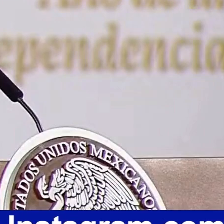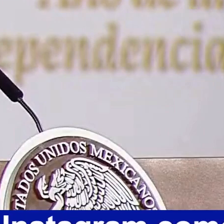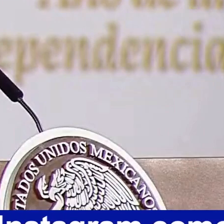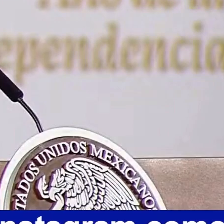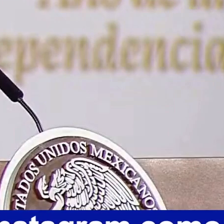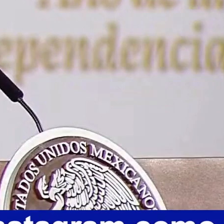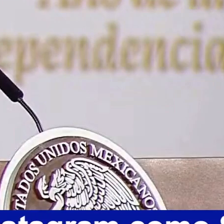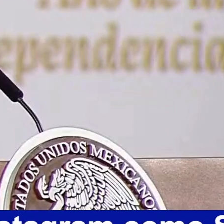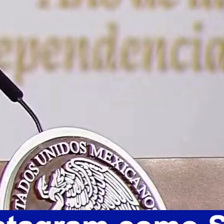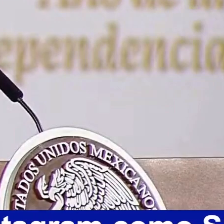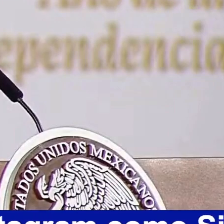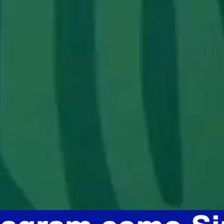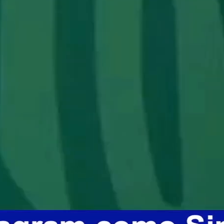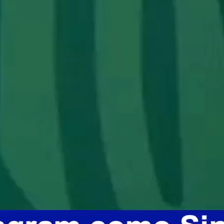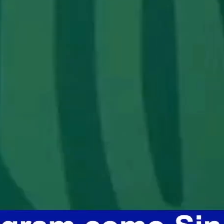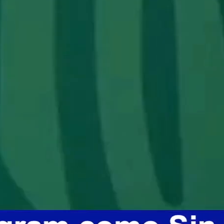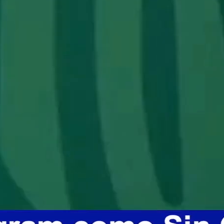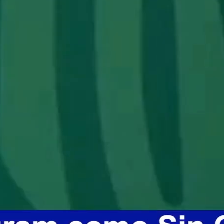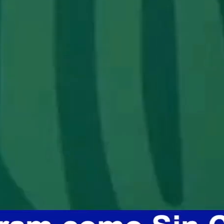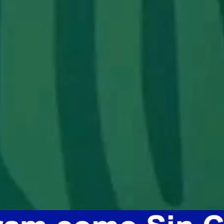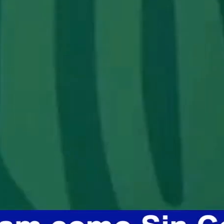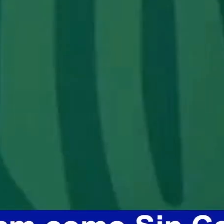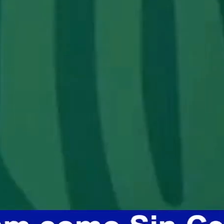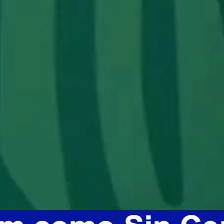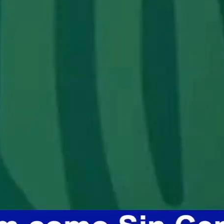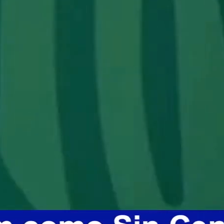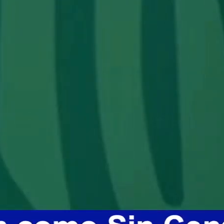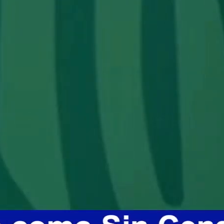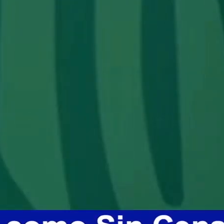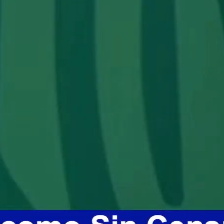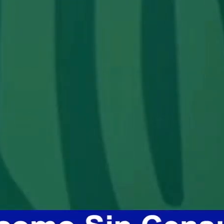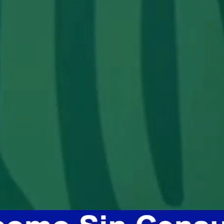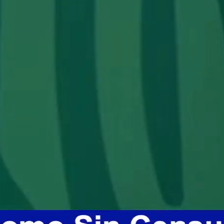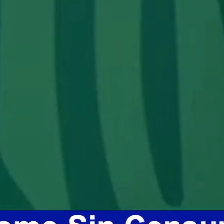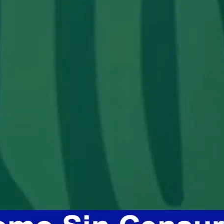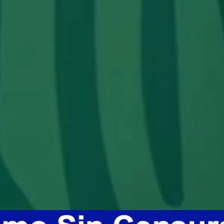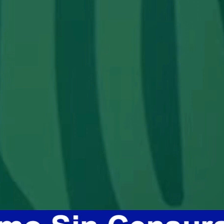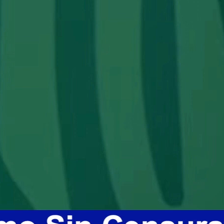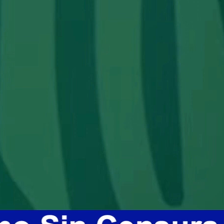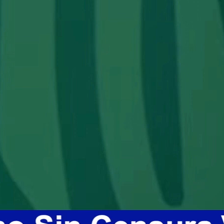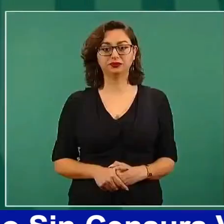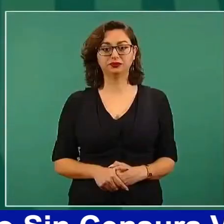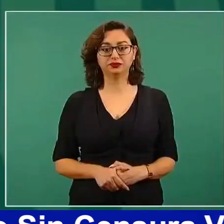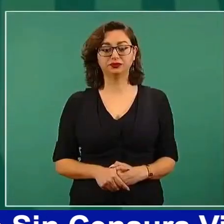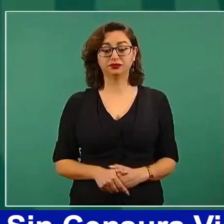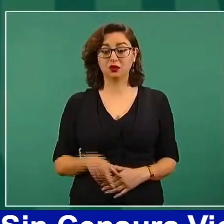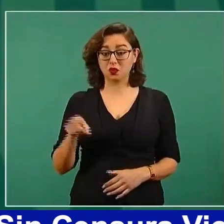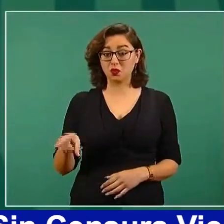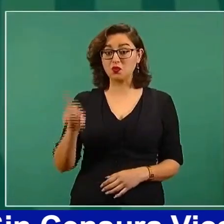corrieron al reportero que hizo la transmisión, Pablo Reina. Pablo Reina